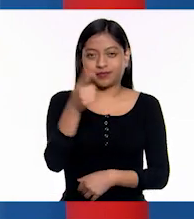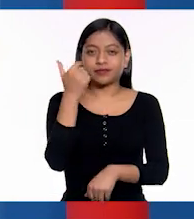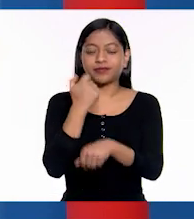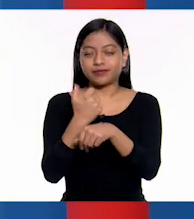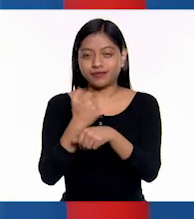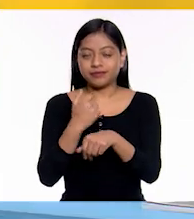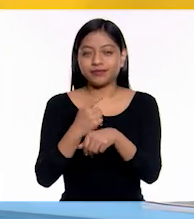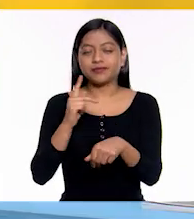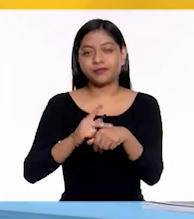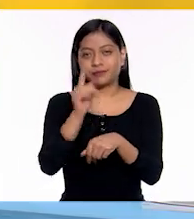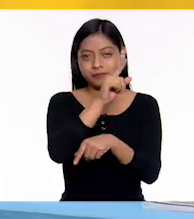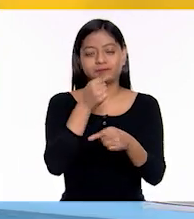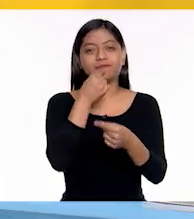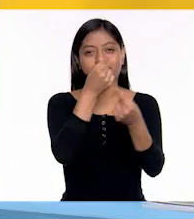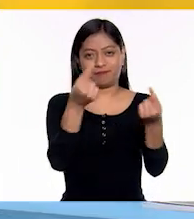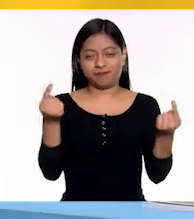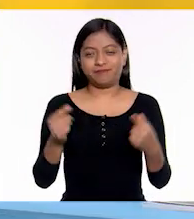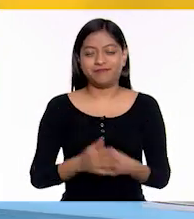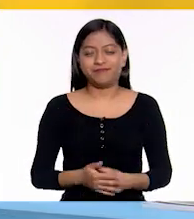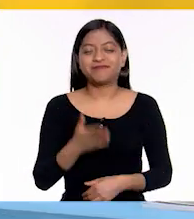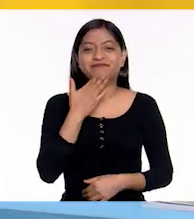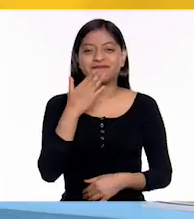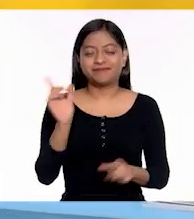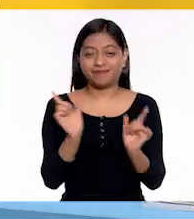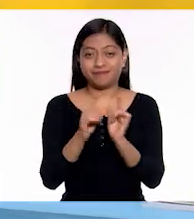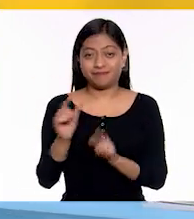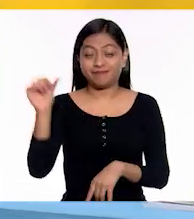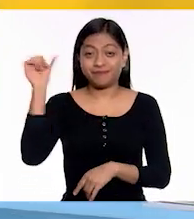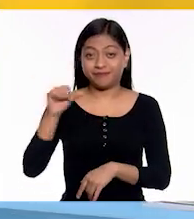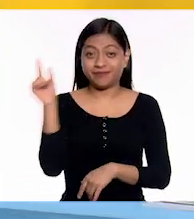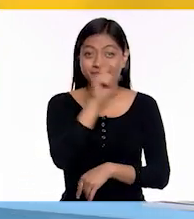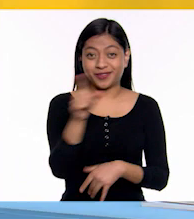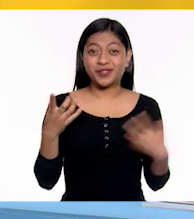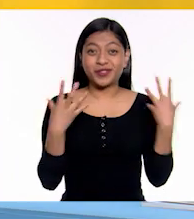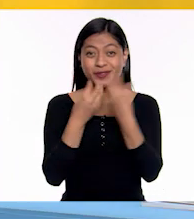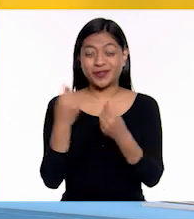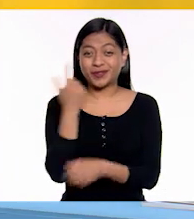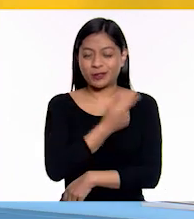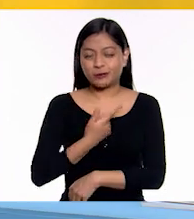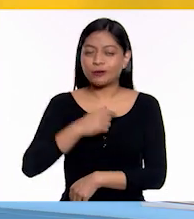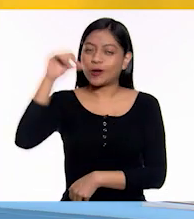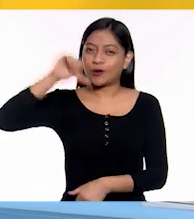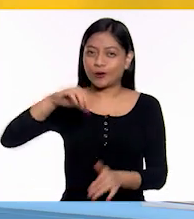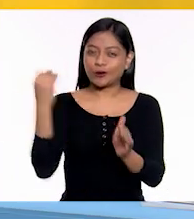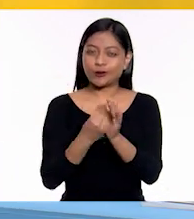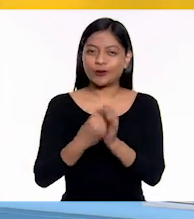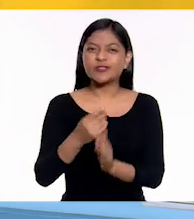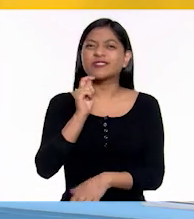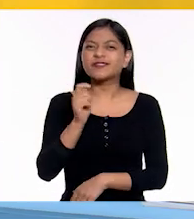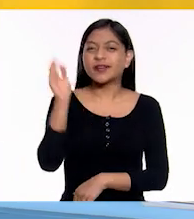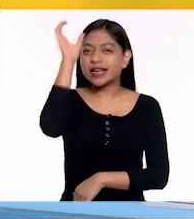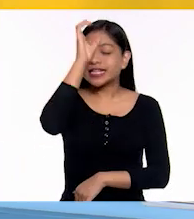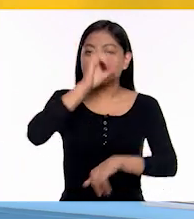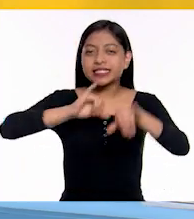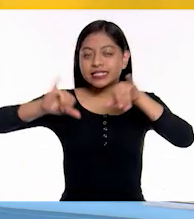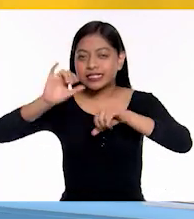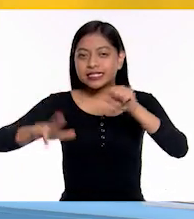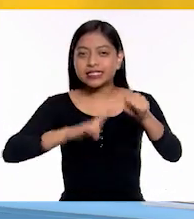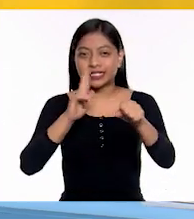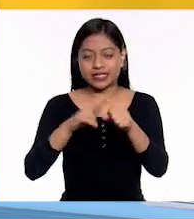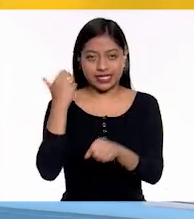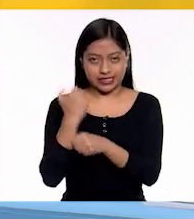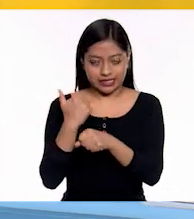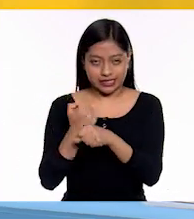sexto año. ¿Listos? Perfecto, maestra. Vamos a tener el gusto de estar con ustedes en esta clase de Ciencias Naturales de sexto